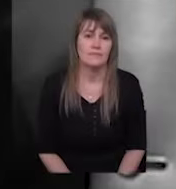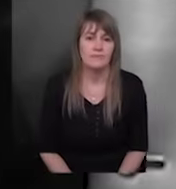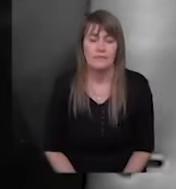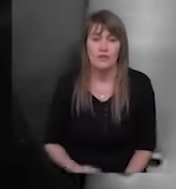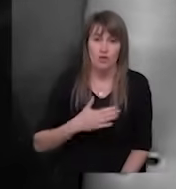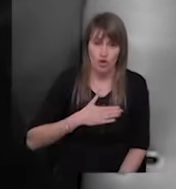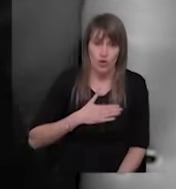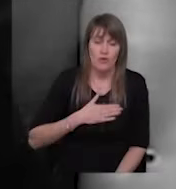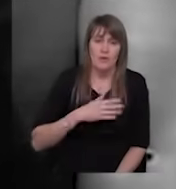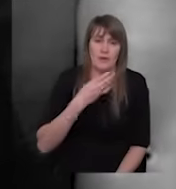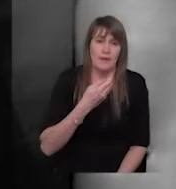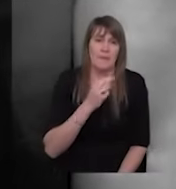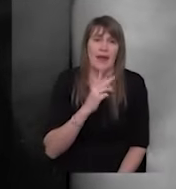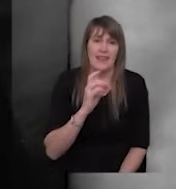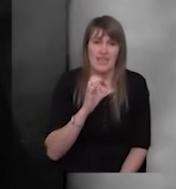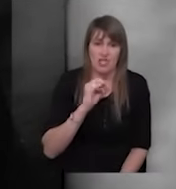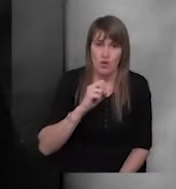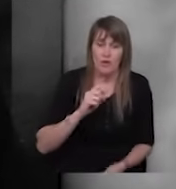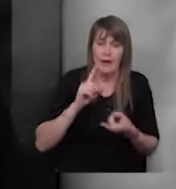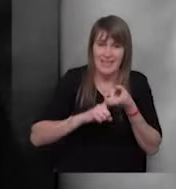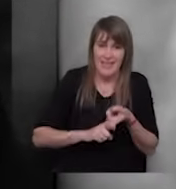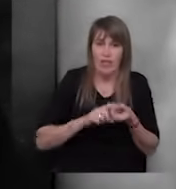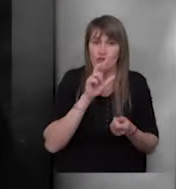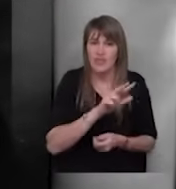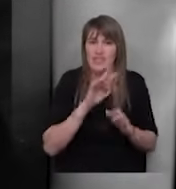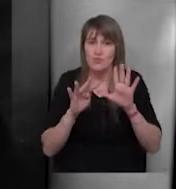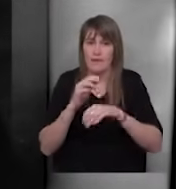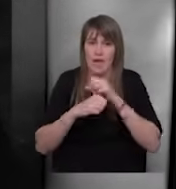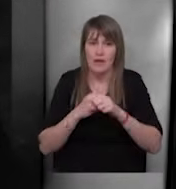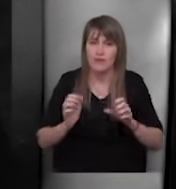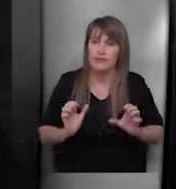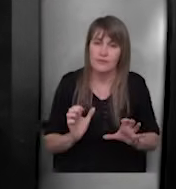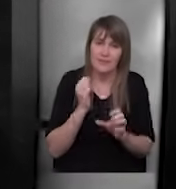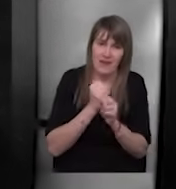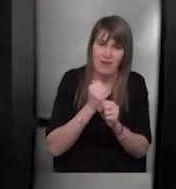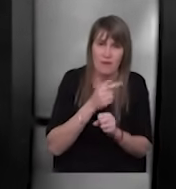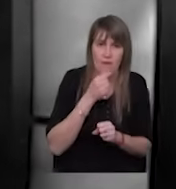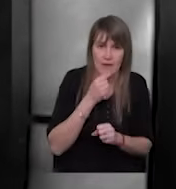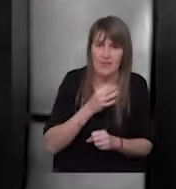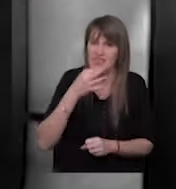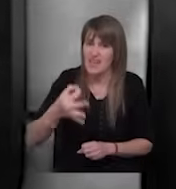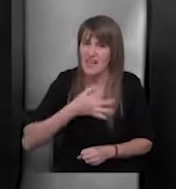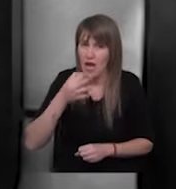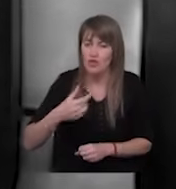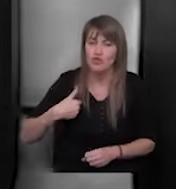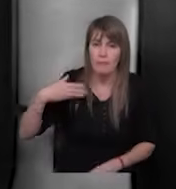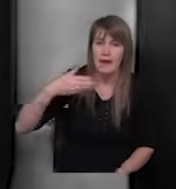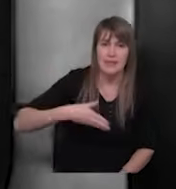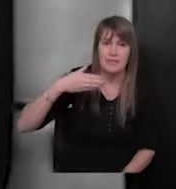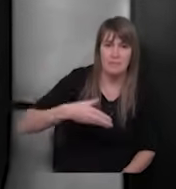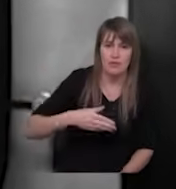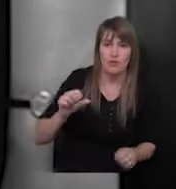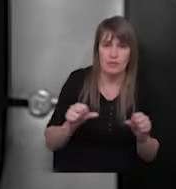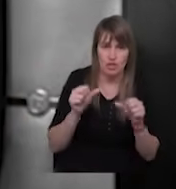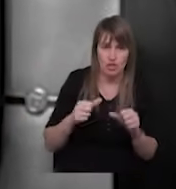Yo, Nelson Bardesio, oriental, casado, 39 años, funcionario del Ministerio del Interior, declaro ante el Tribunal de Pueblo mi participación en los hechos que conozco en relación